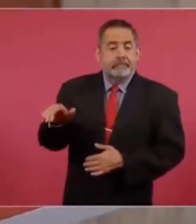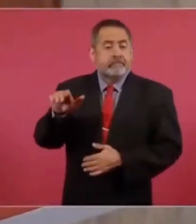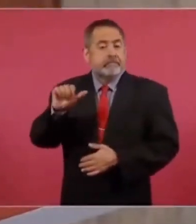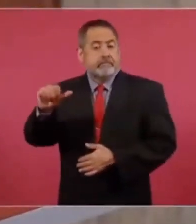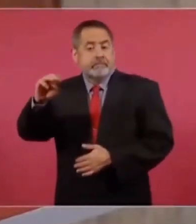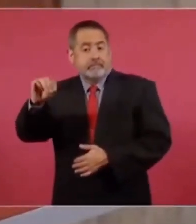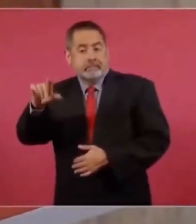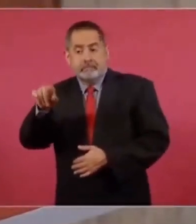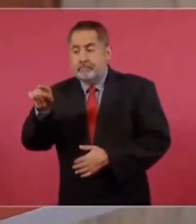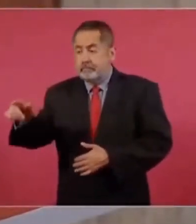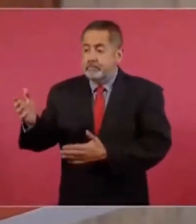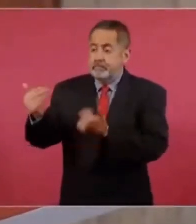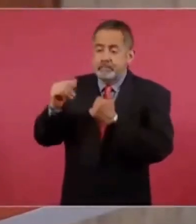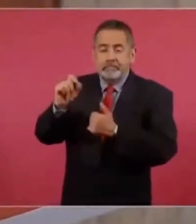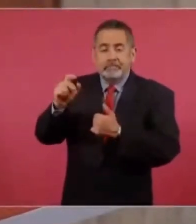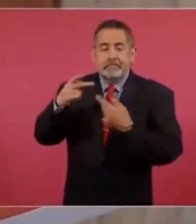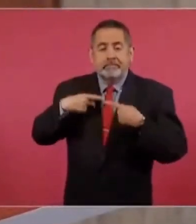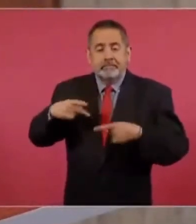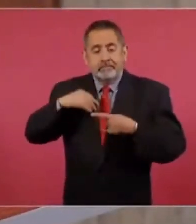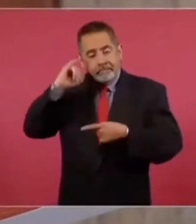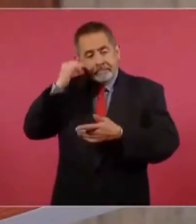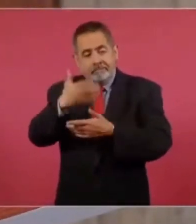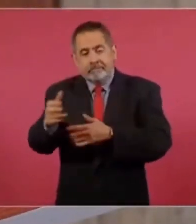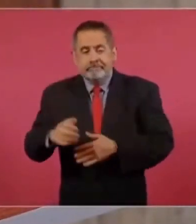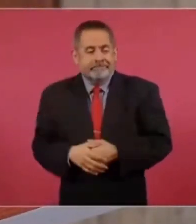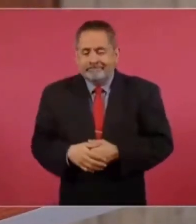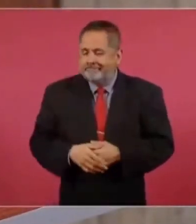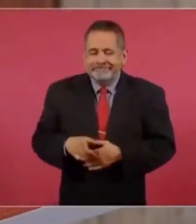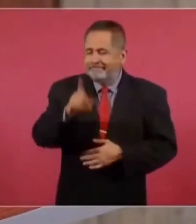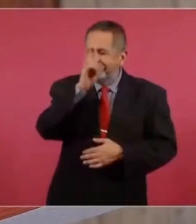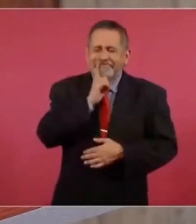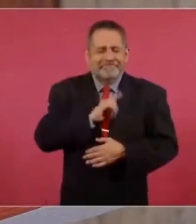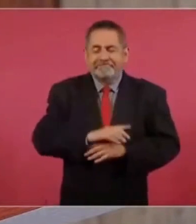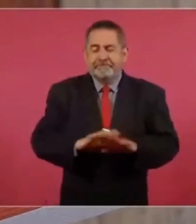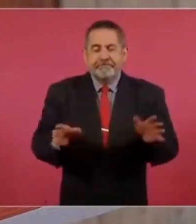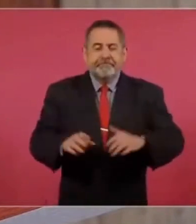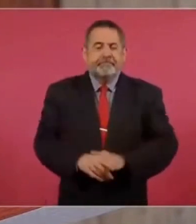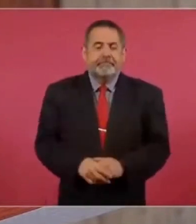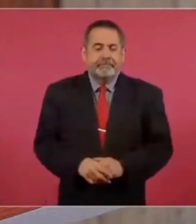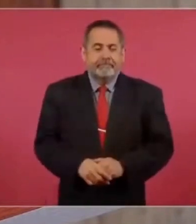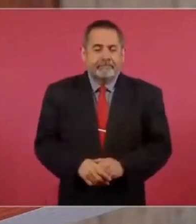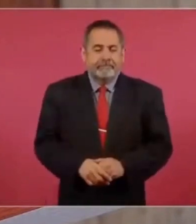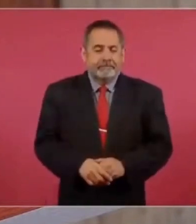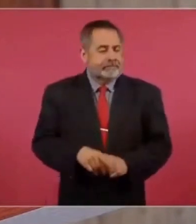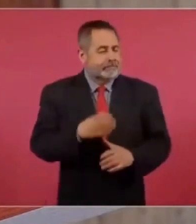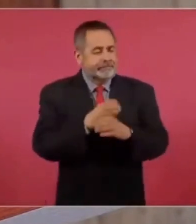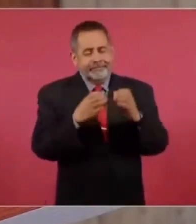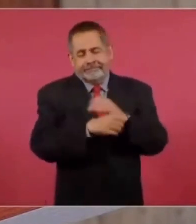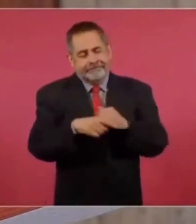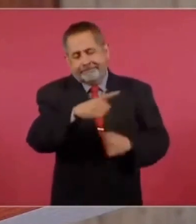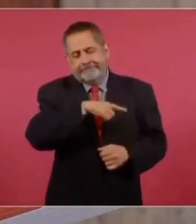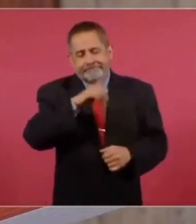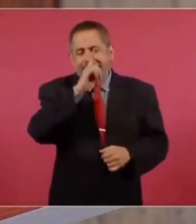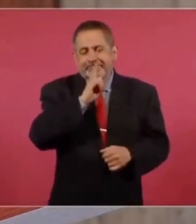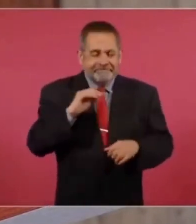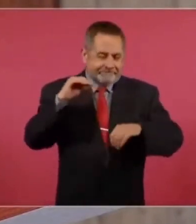campesinos. Todo es pura mentira. Entonces, ese es otro asunto.